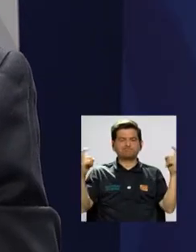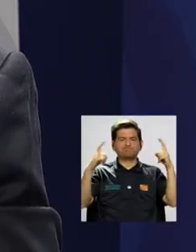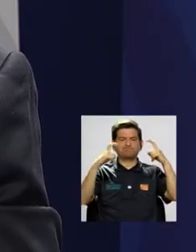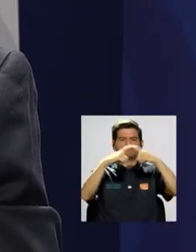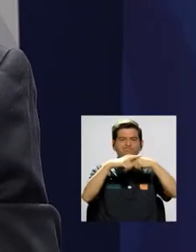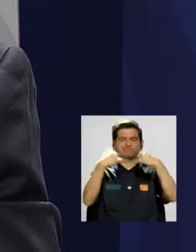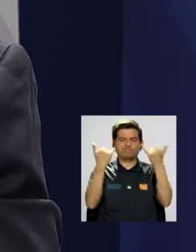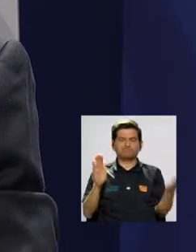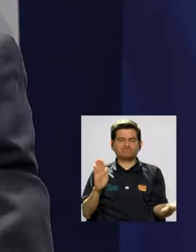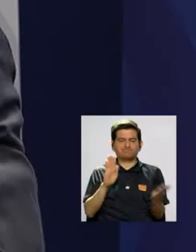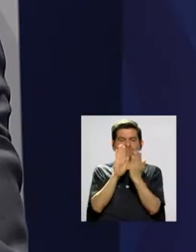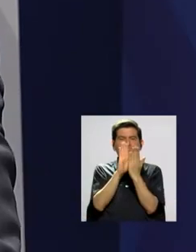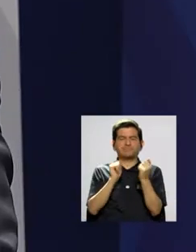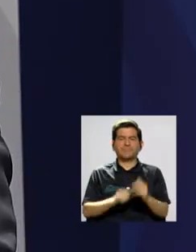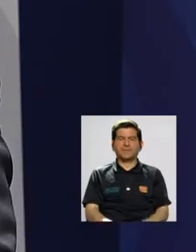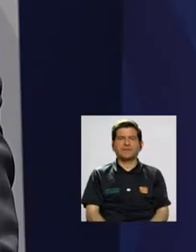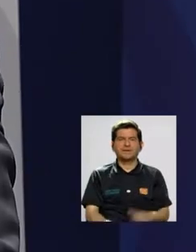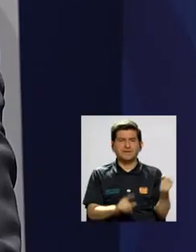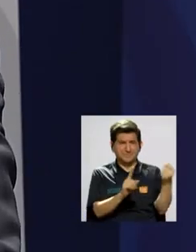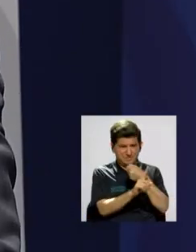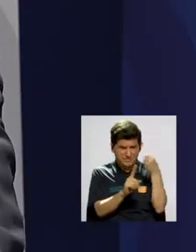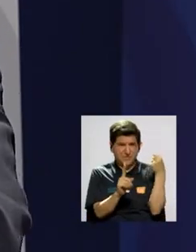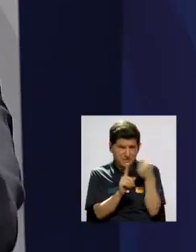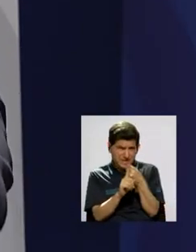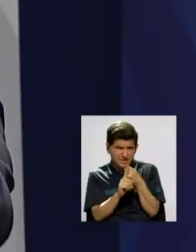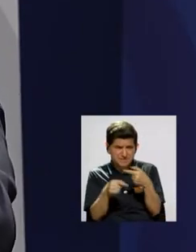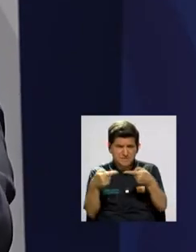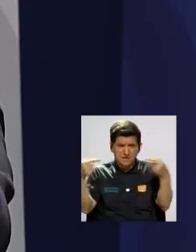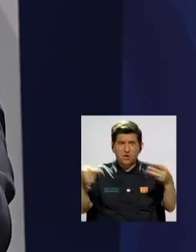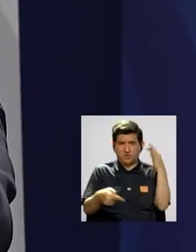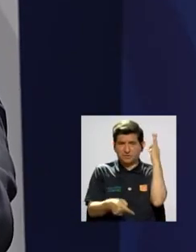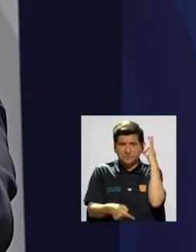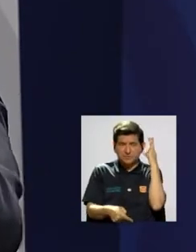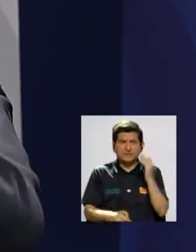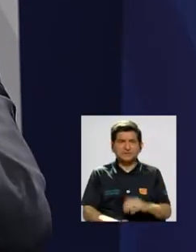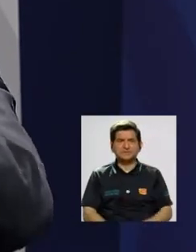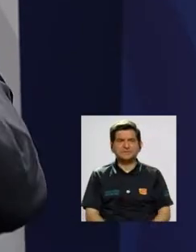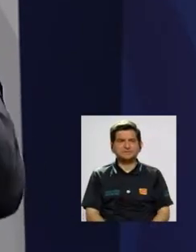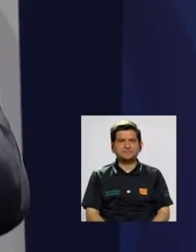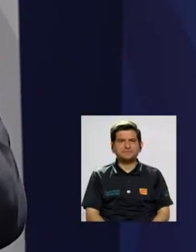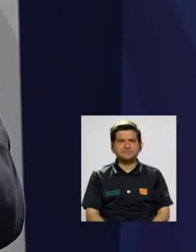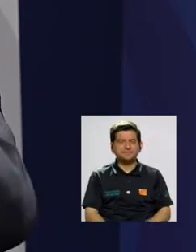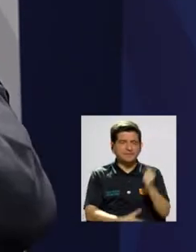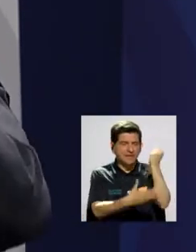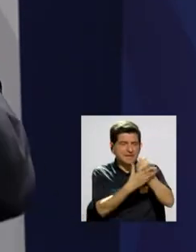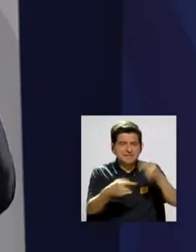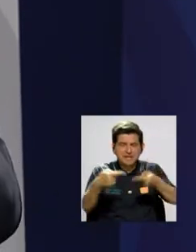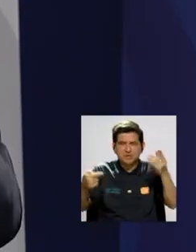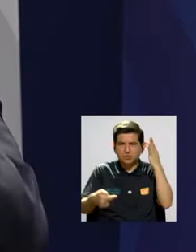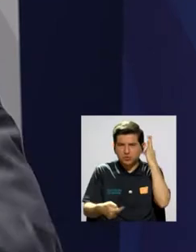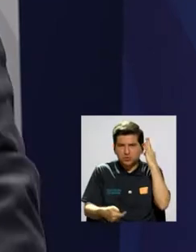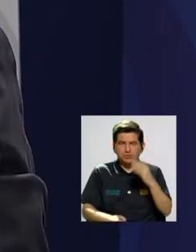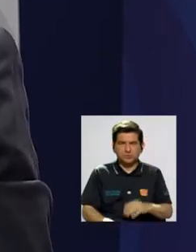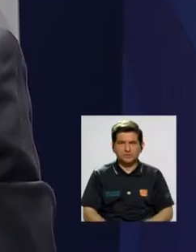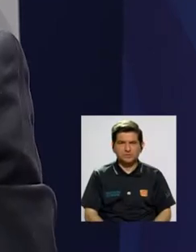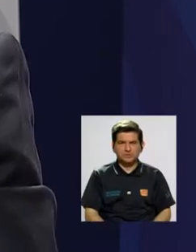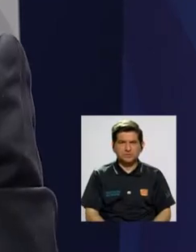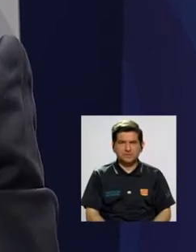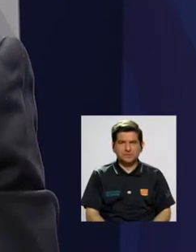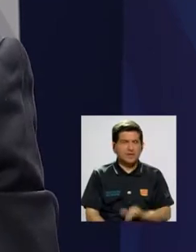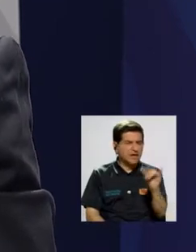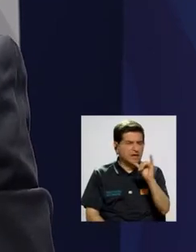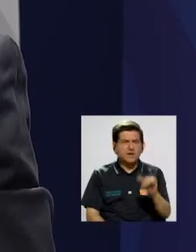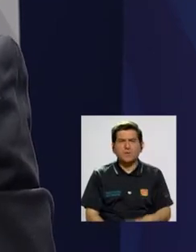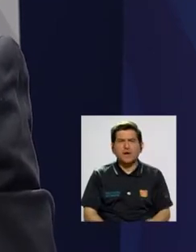estamos enfrentando. Porque la violencia contra las mujeres, los femicidios, los asesinatos,